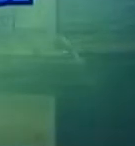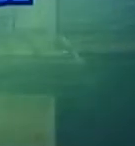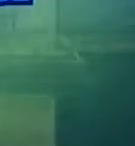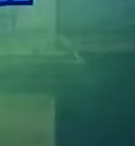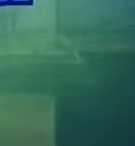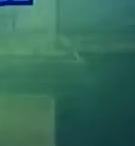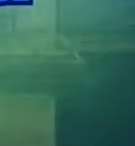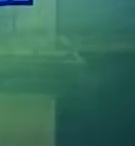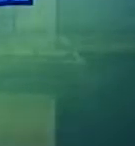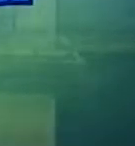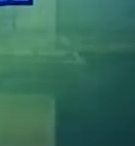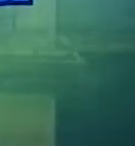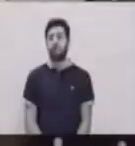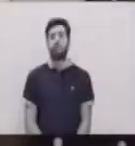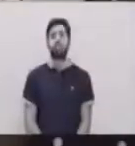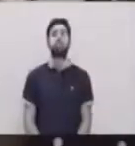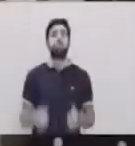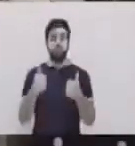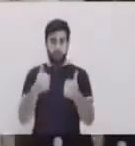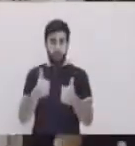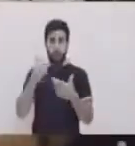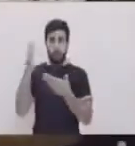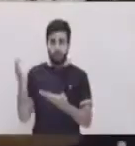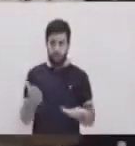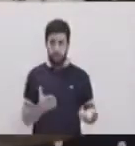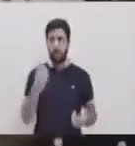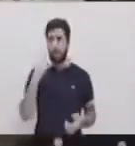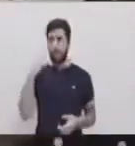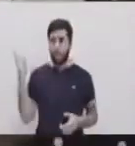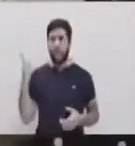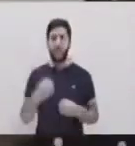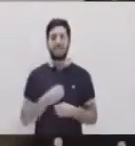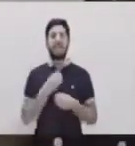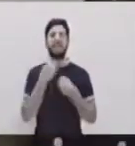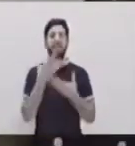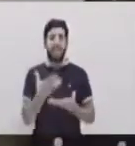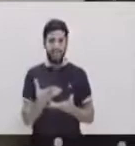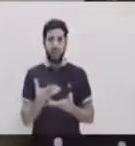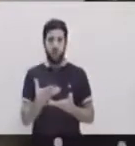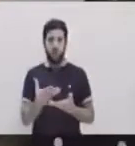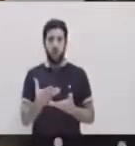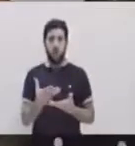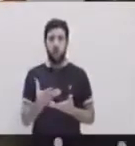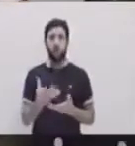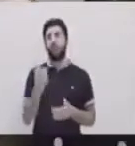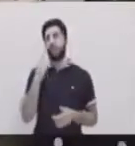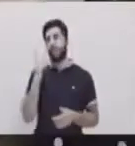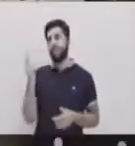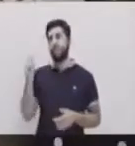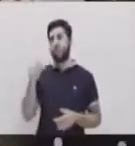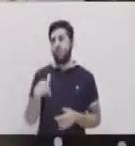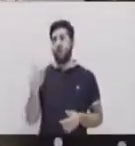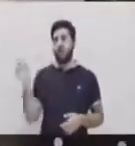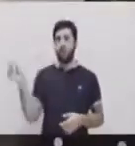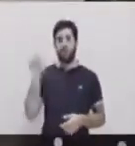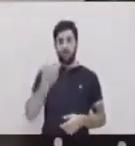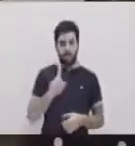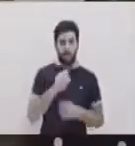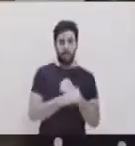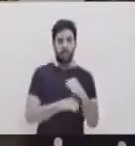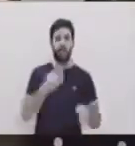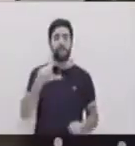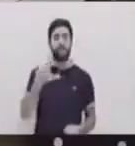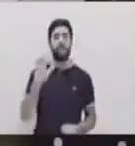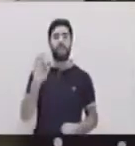Expresión artística. Bienvenidos al segmento de expresión artística. Hoy nos acompaña Flor de María Armas